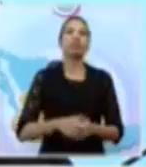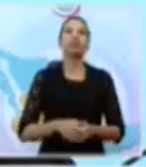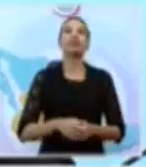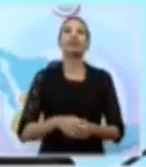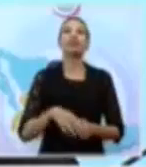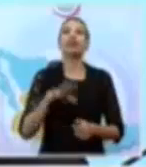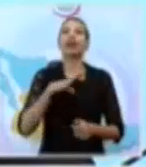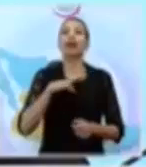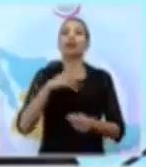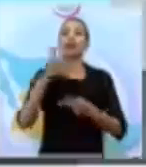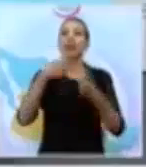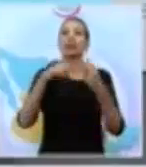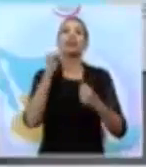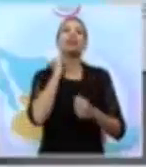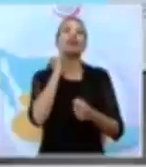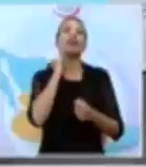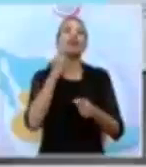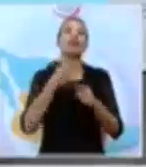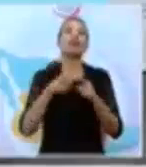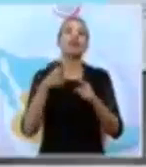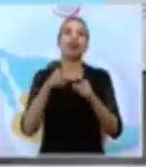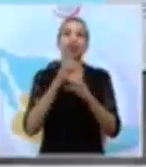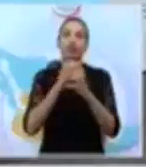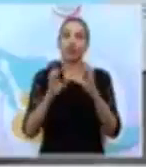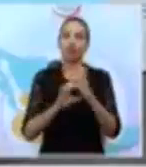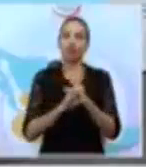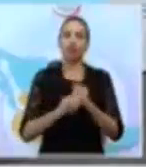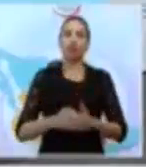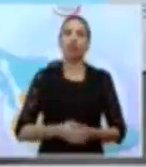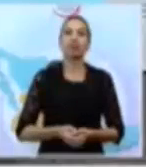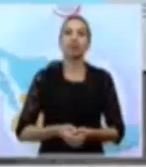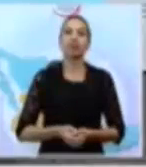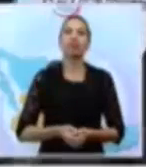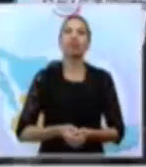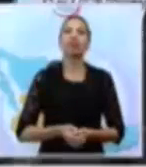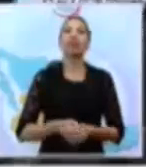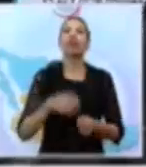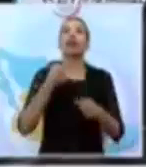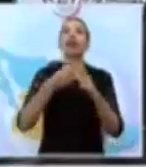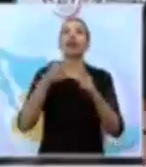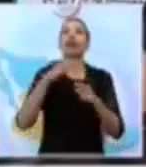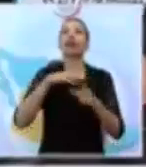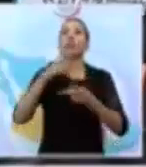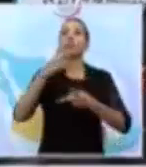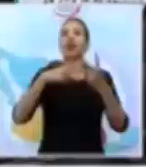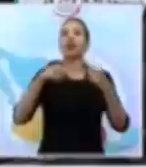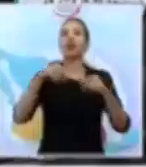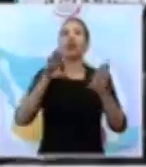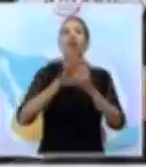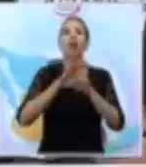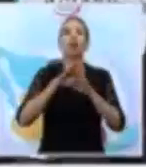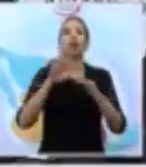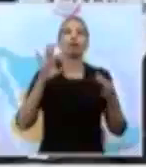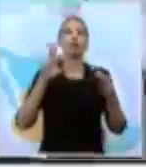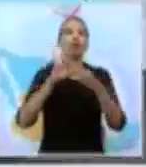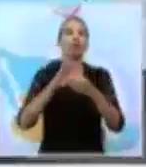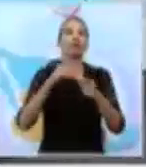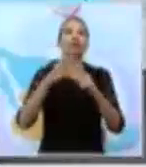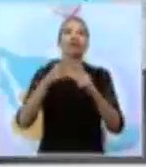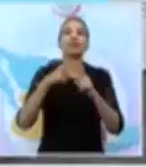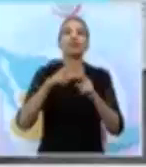ya tiene al Senado por su casa, no es la primera vez que está con nosotros, ni la